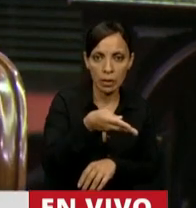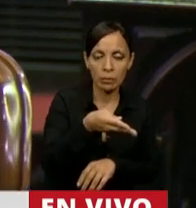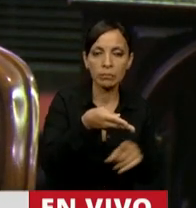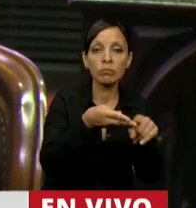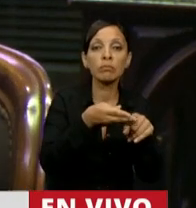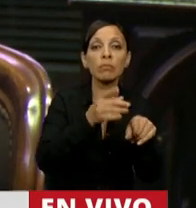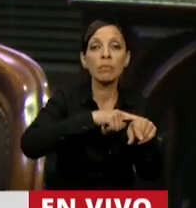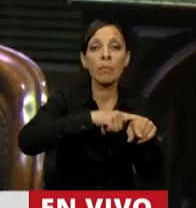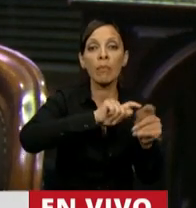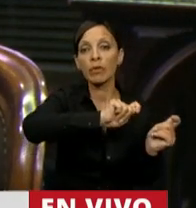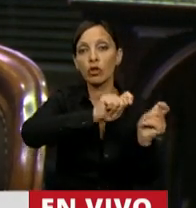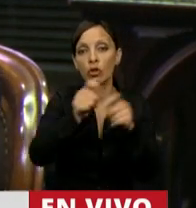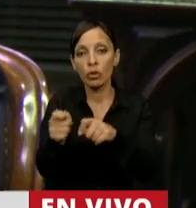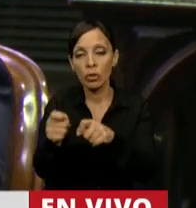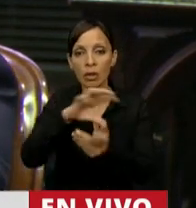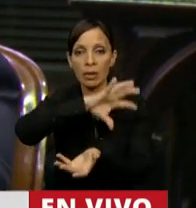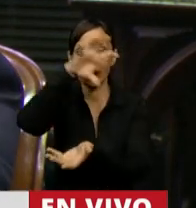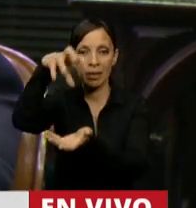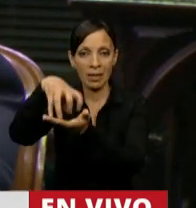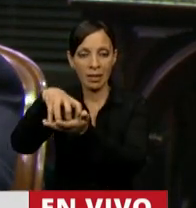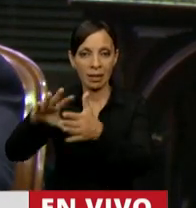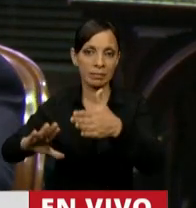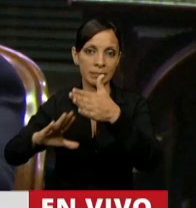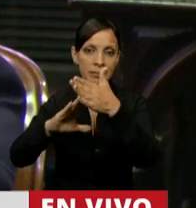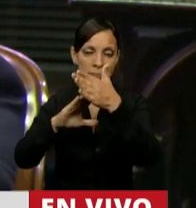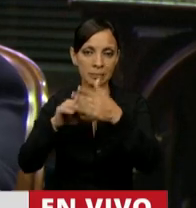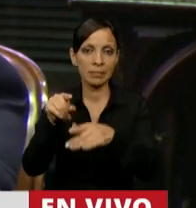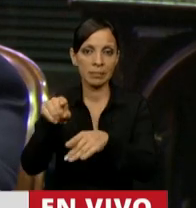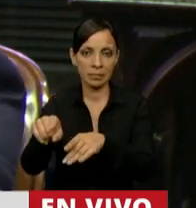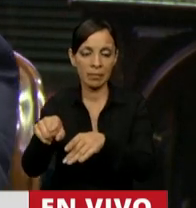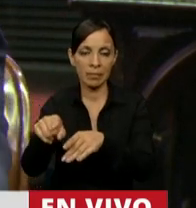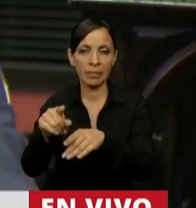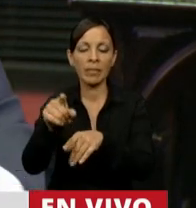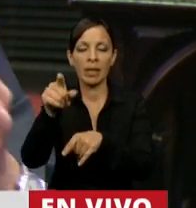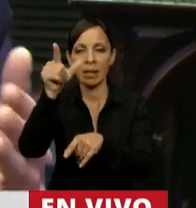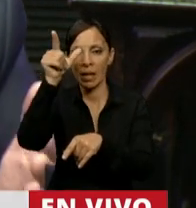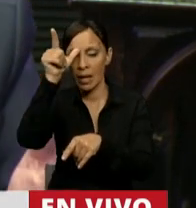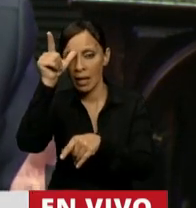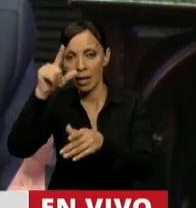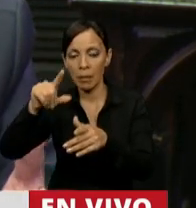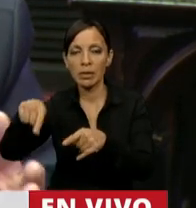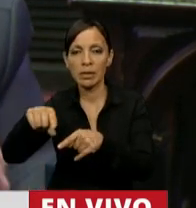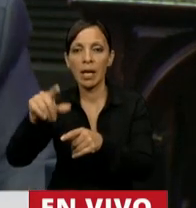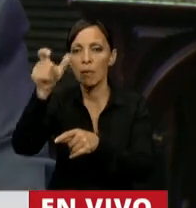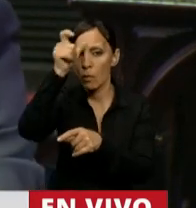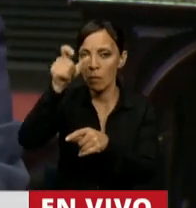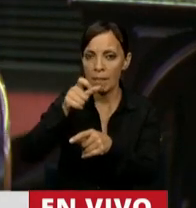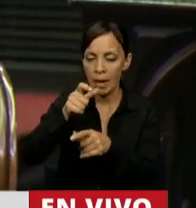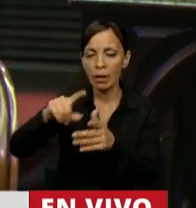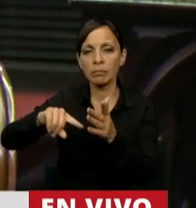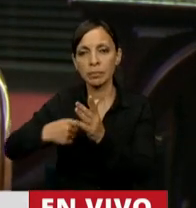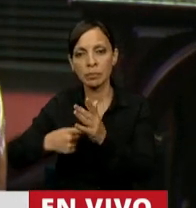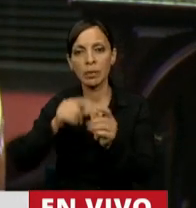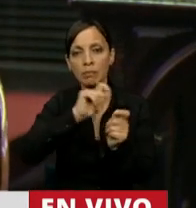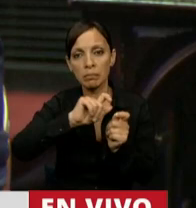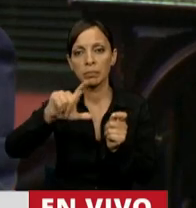produce la transferencia de la Superintendencia de Seguridad Metropolitana y de Bomberos, pasamos a tener el 3,75,